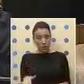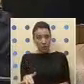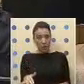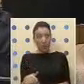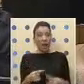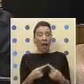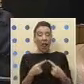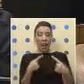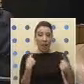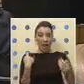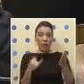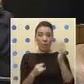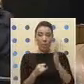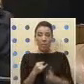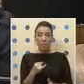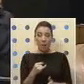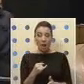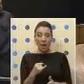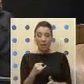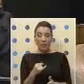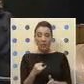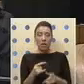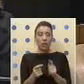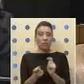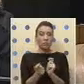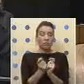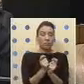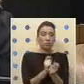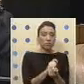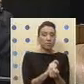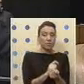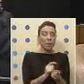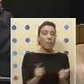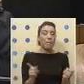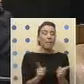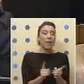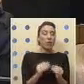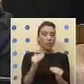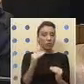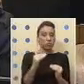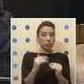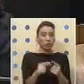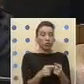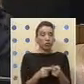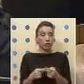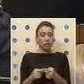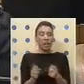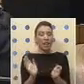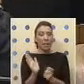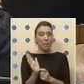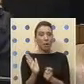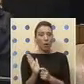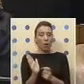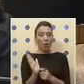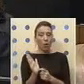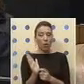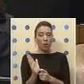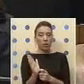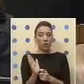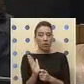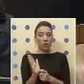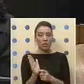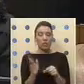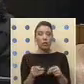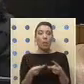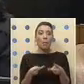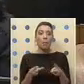largo plazo hay un círculo virtuoso entre las menores brechas sociales y menores brechas de productividad y eso